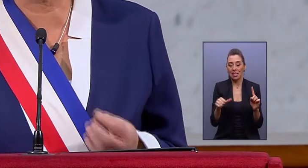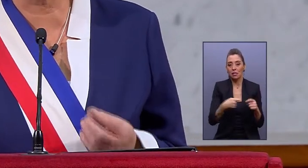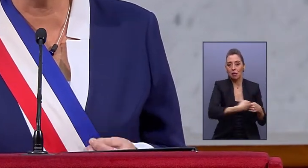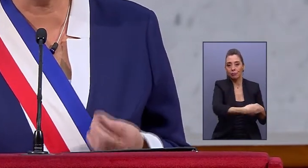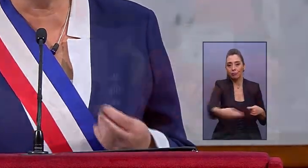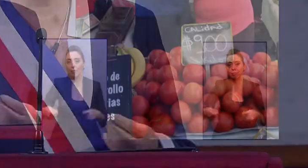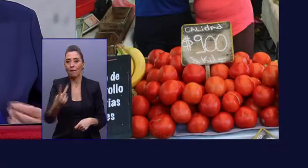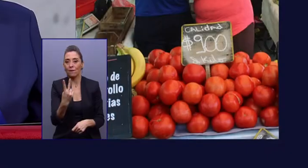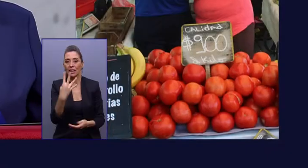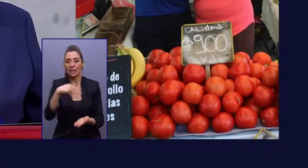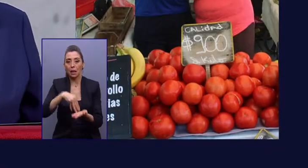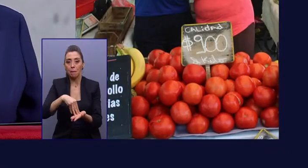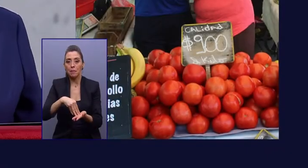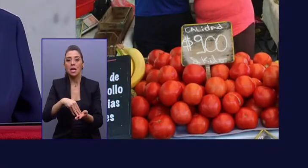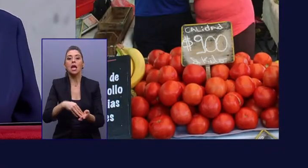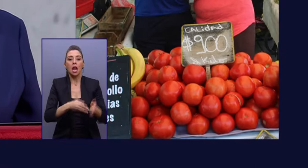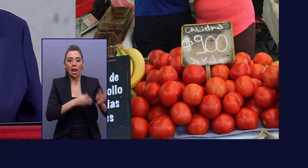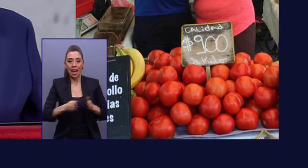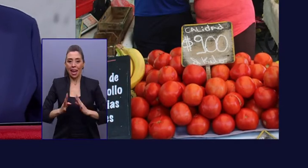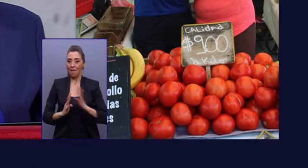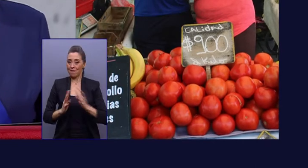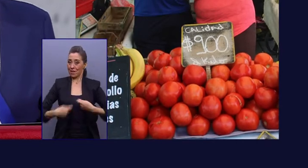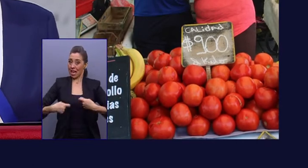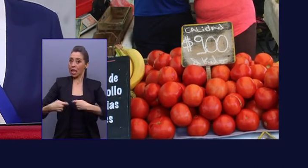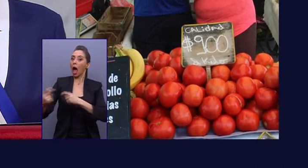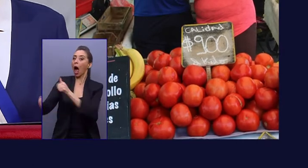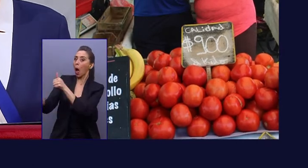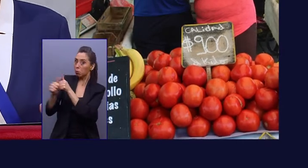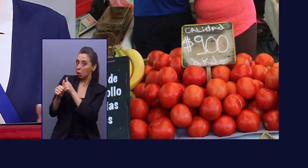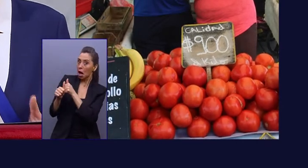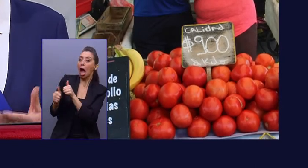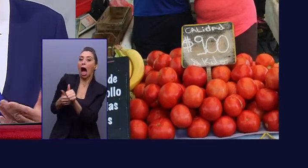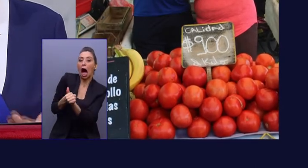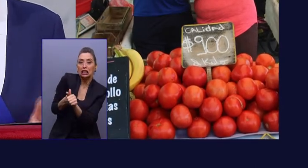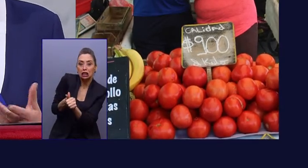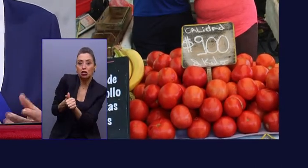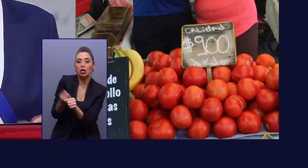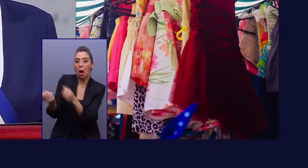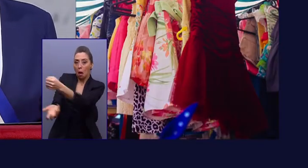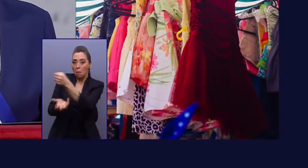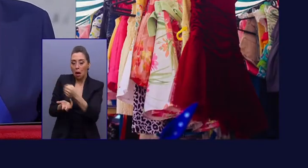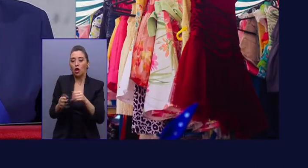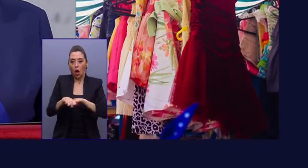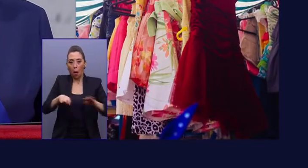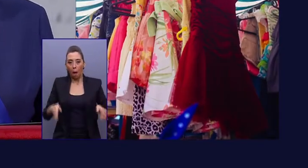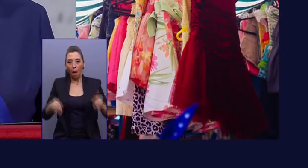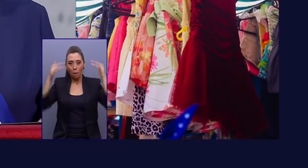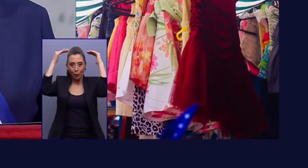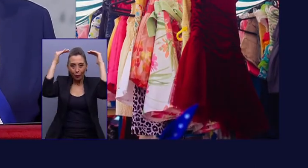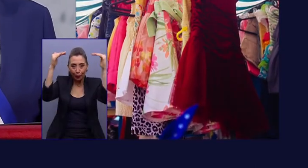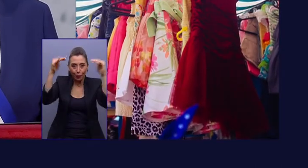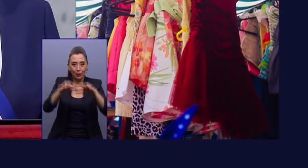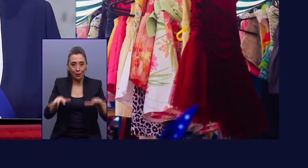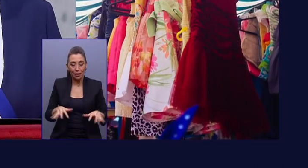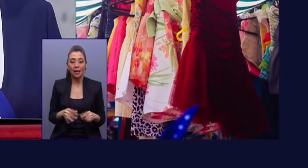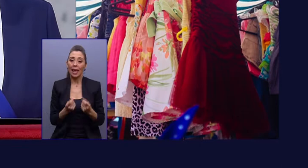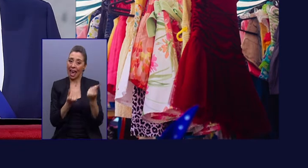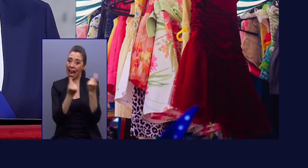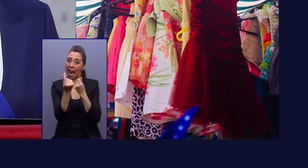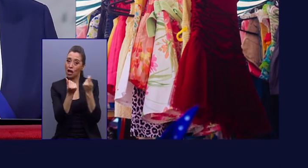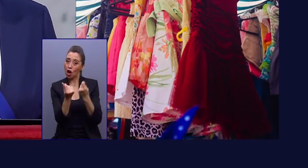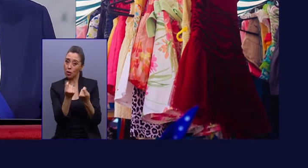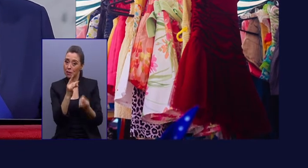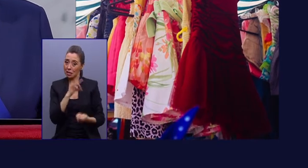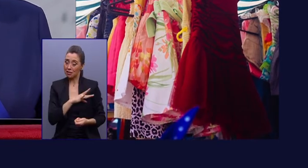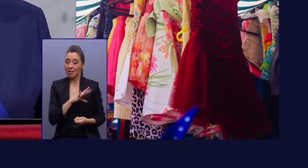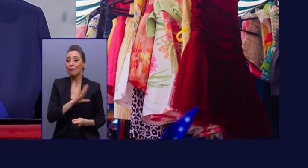más de 23.000 puestos con asesoría y financiamiento para infraestructura y equipamiento. Pero en economía no basta